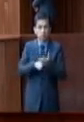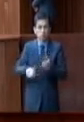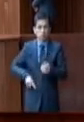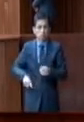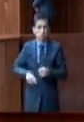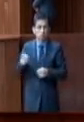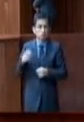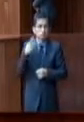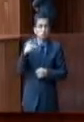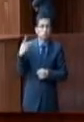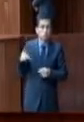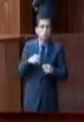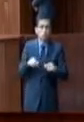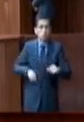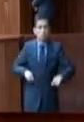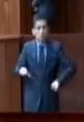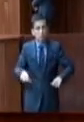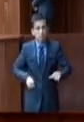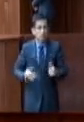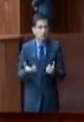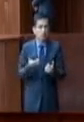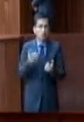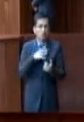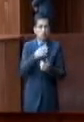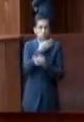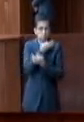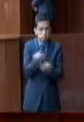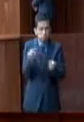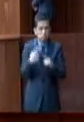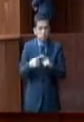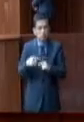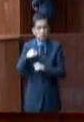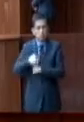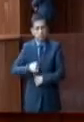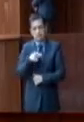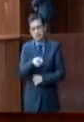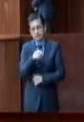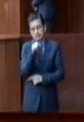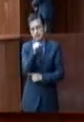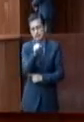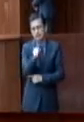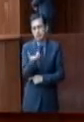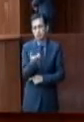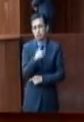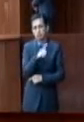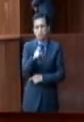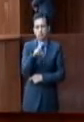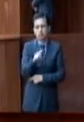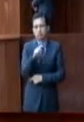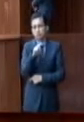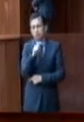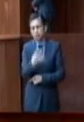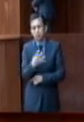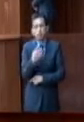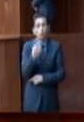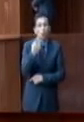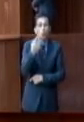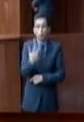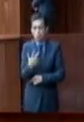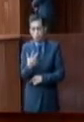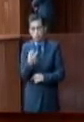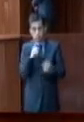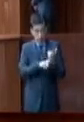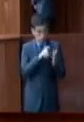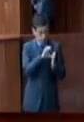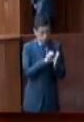de actividad porque se trata de una publicación a cargo de un sindicato el 134 8 de la constitución no hace una